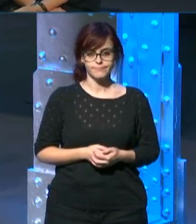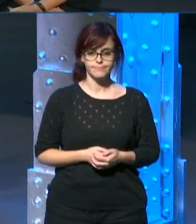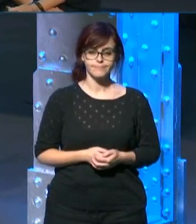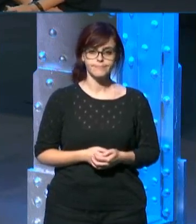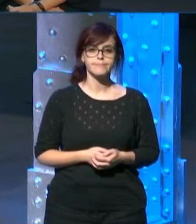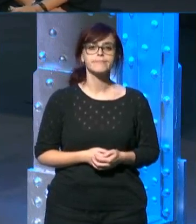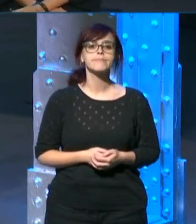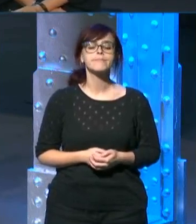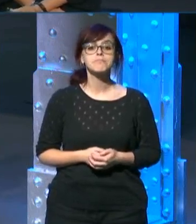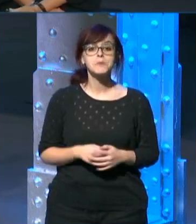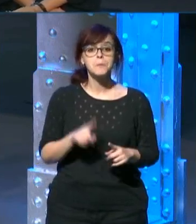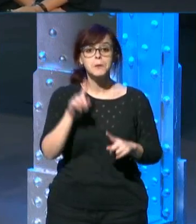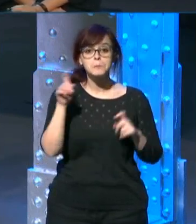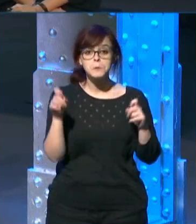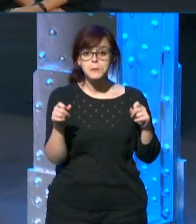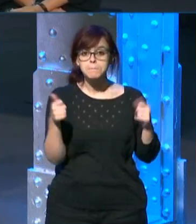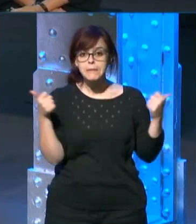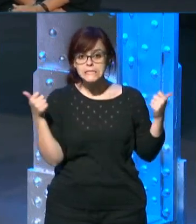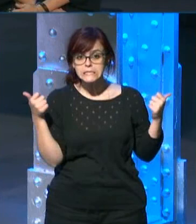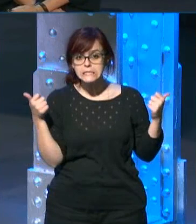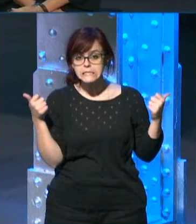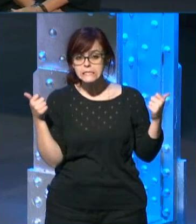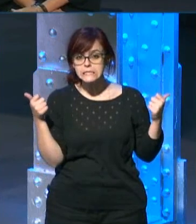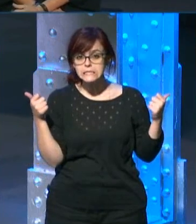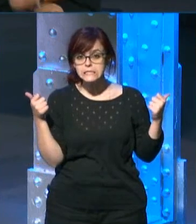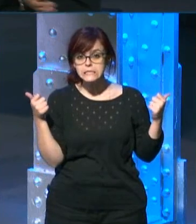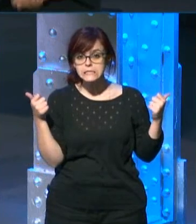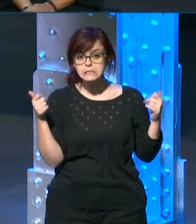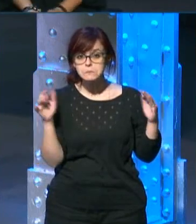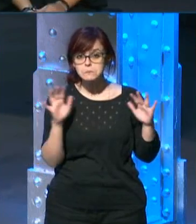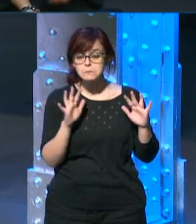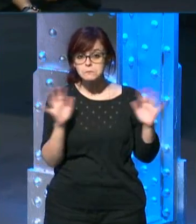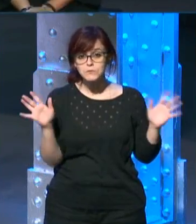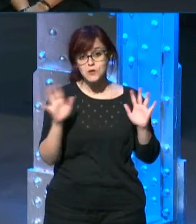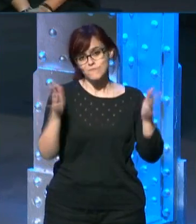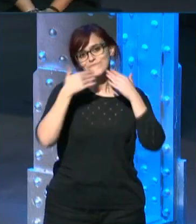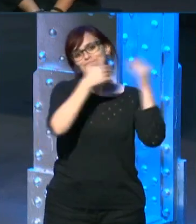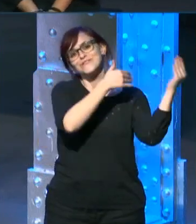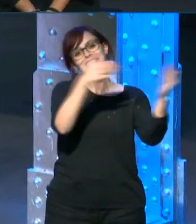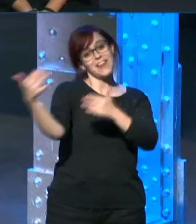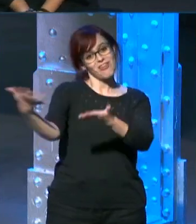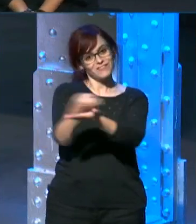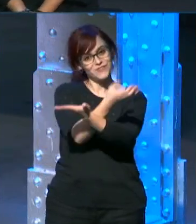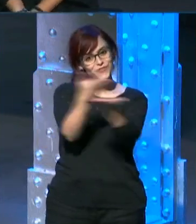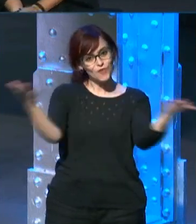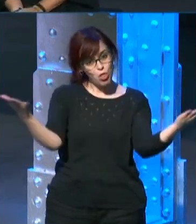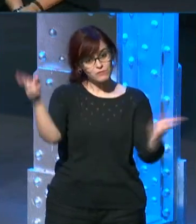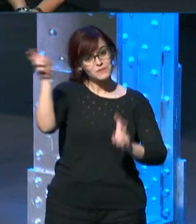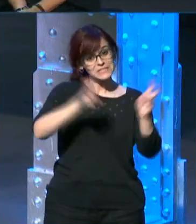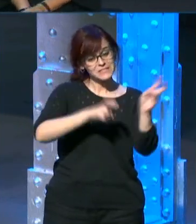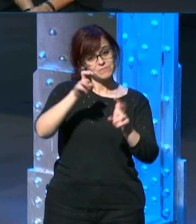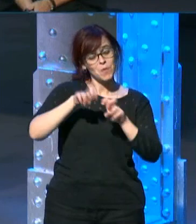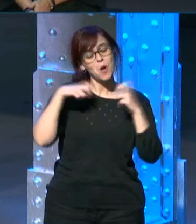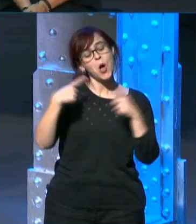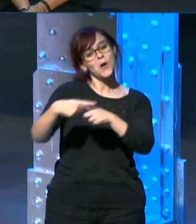¿Una pregunta más? ¿No? Pues entonces, Pues muchas gracias. Muchísimas gracias a todos por haber estado aquí. por compartir estos